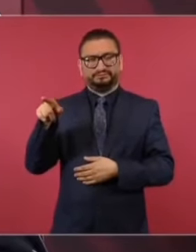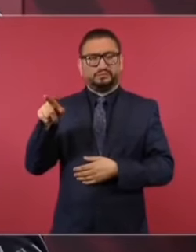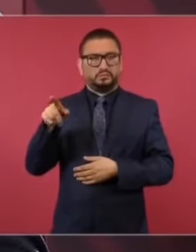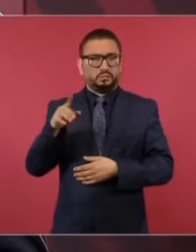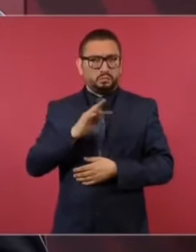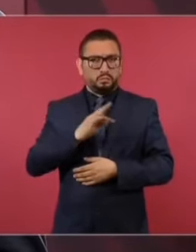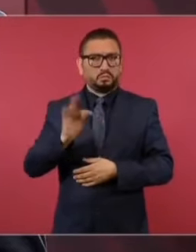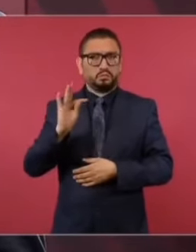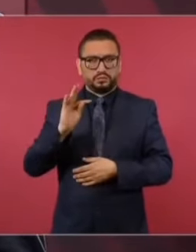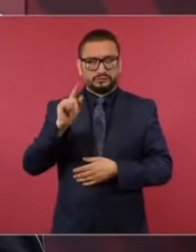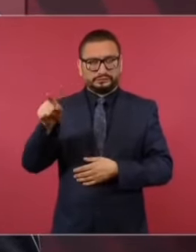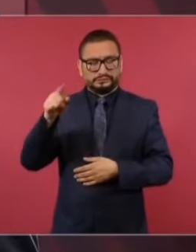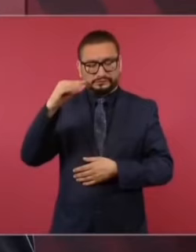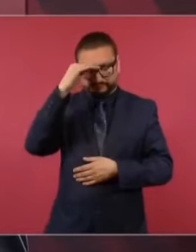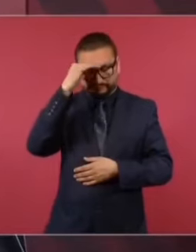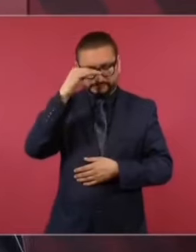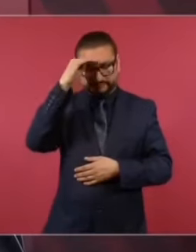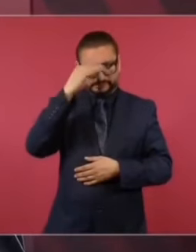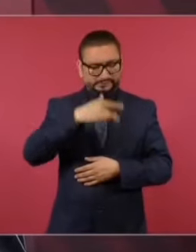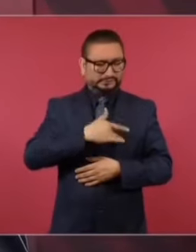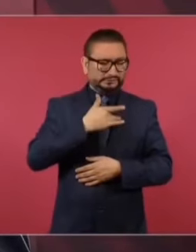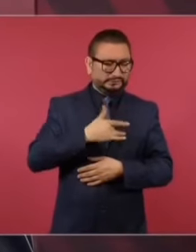que hiciera una reflexión